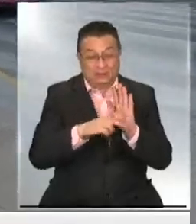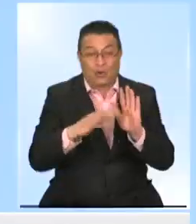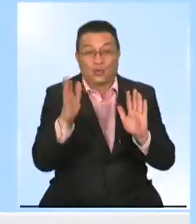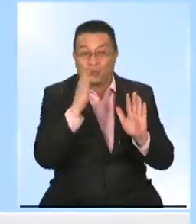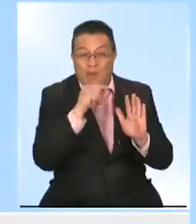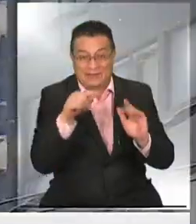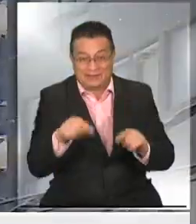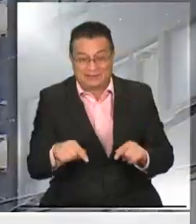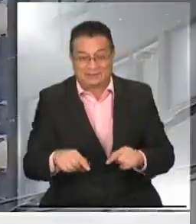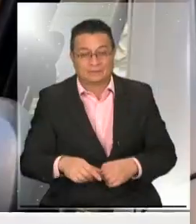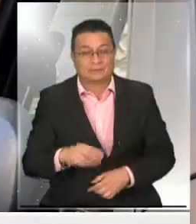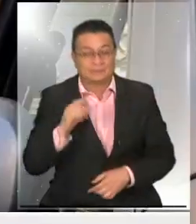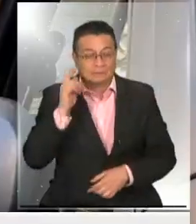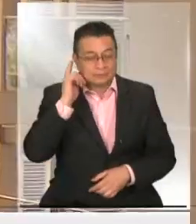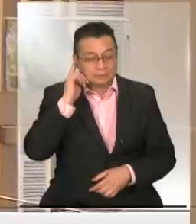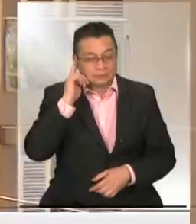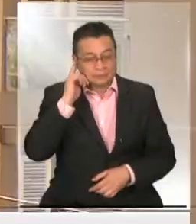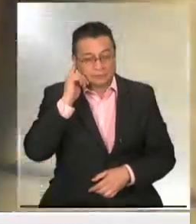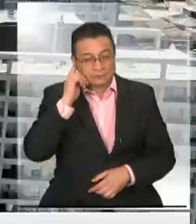momento.